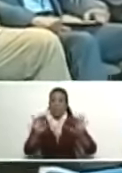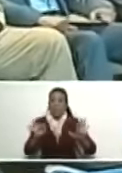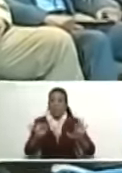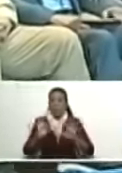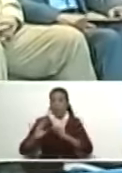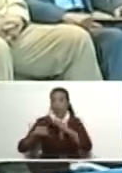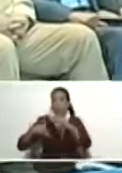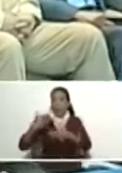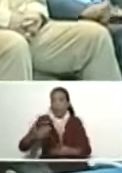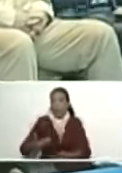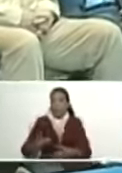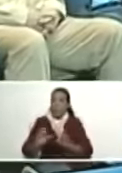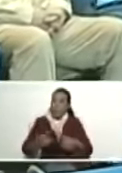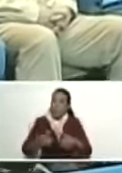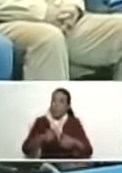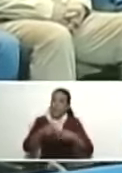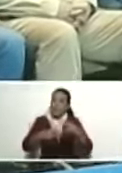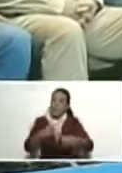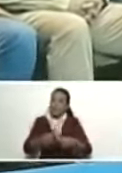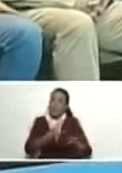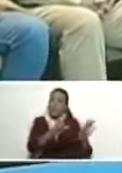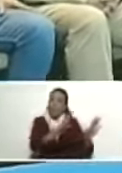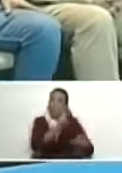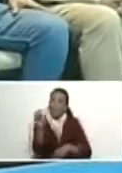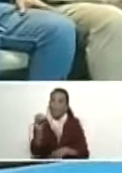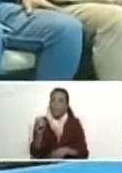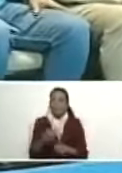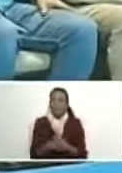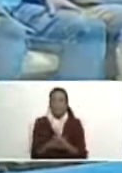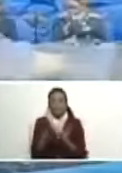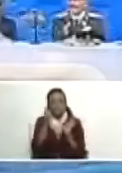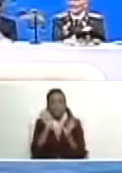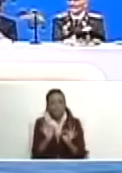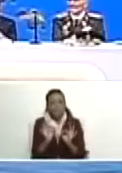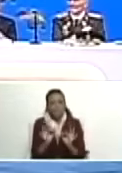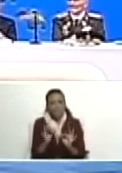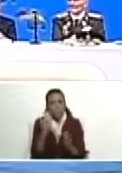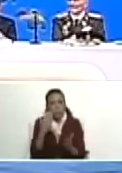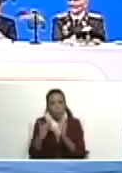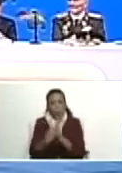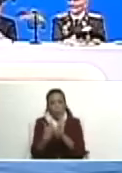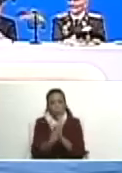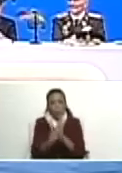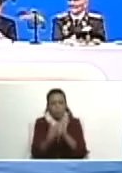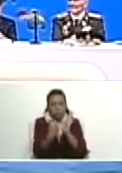principios del siglo XX. Y para plantear en perspectiva